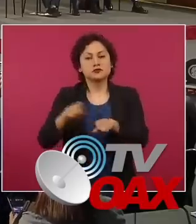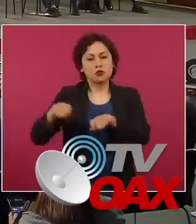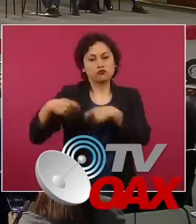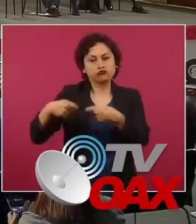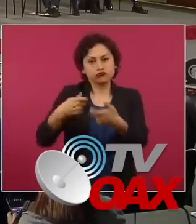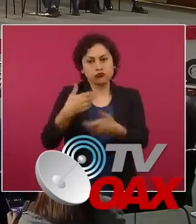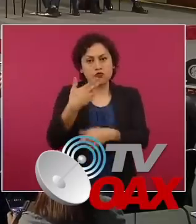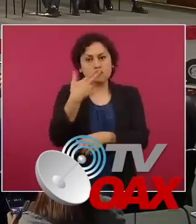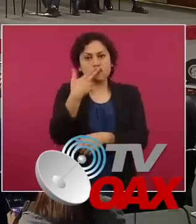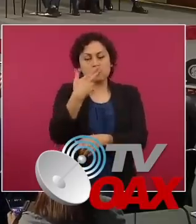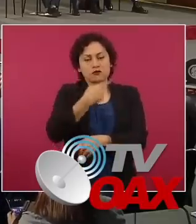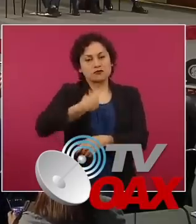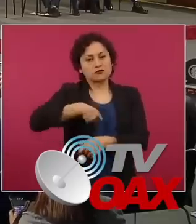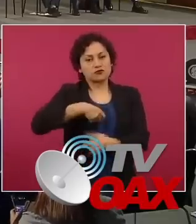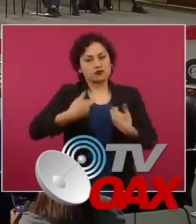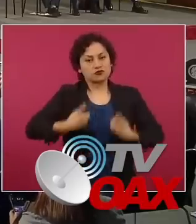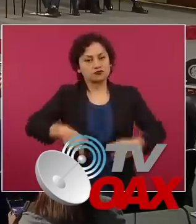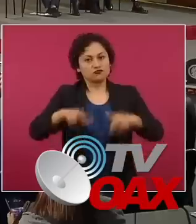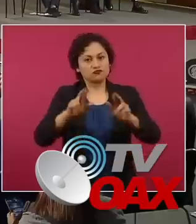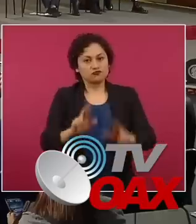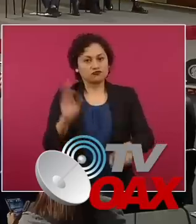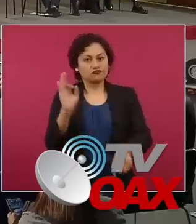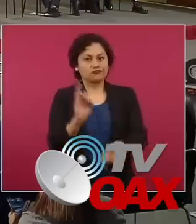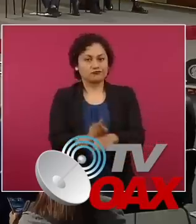representamos. Gracias.